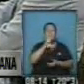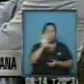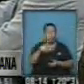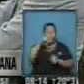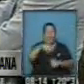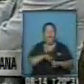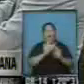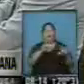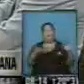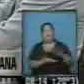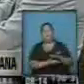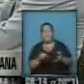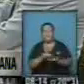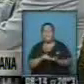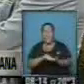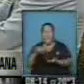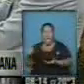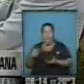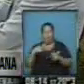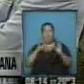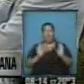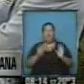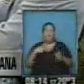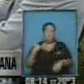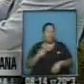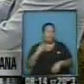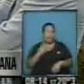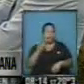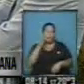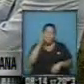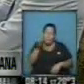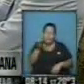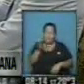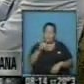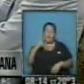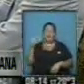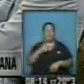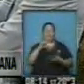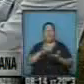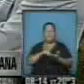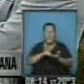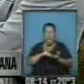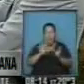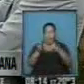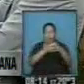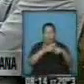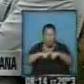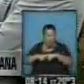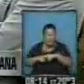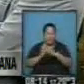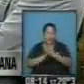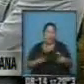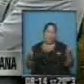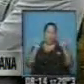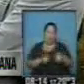encuentra demorada en el Senado. Nosotros estamos pidiéndole a todos los senadores de todos los bloques que